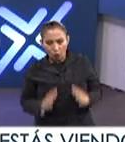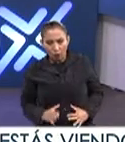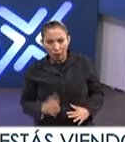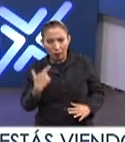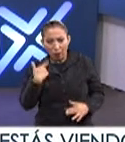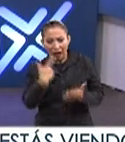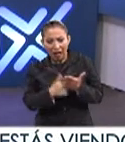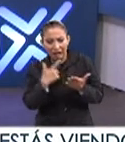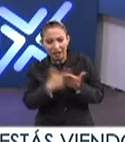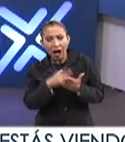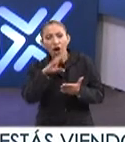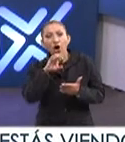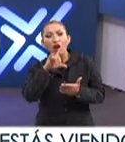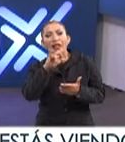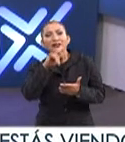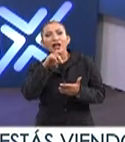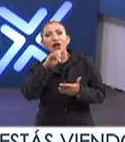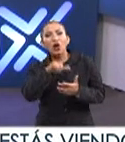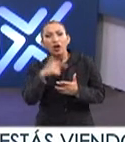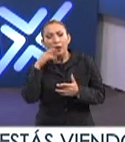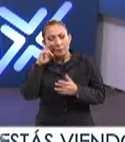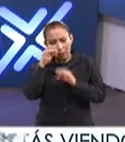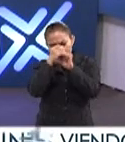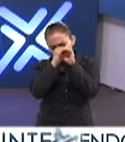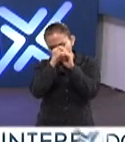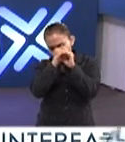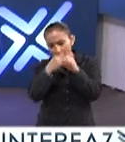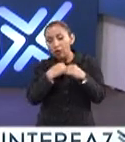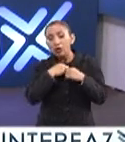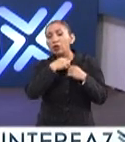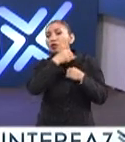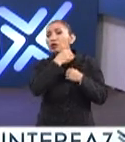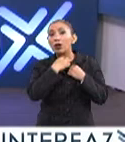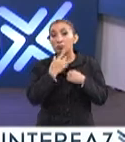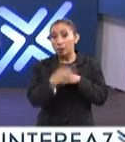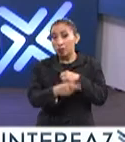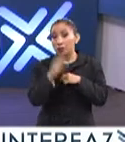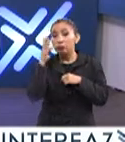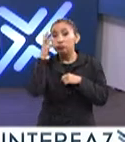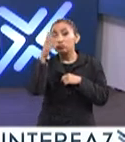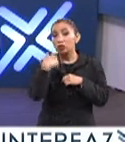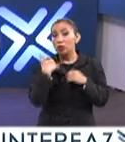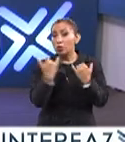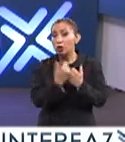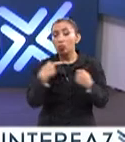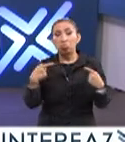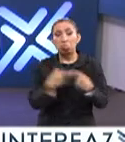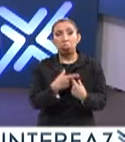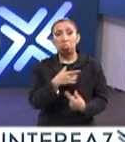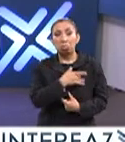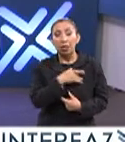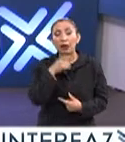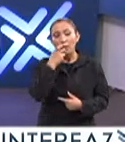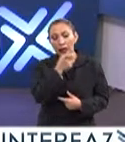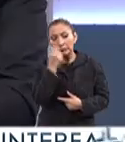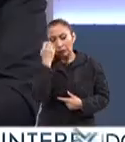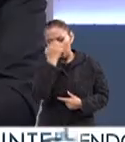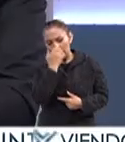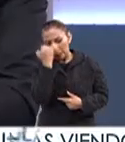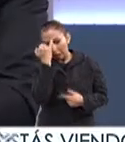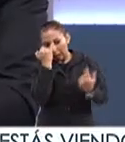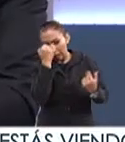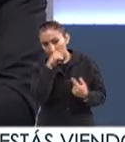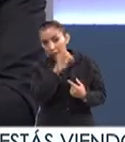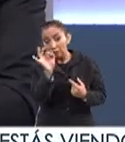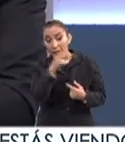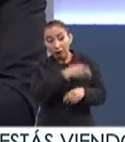de las grasas, del colesterol, las placas en las coronarias, mucho más riesgo de que yo lo padezca. Entonces, tener ese concepto en